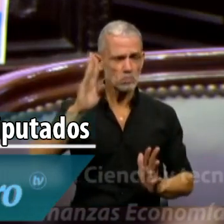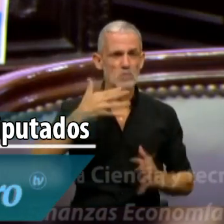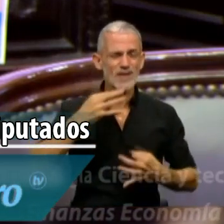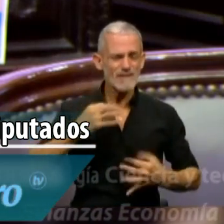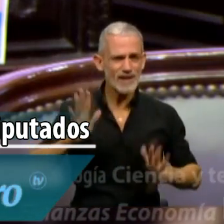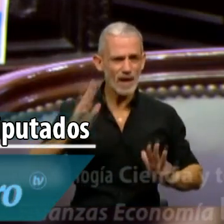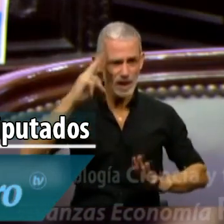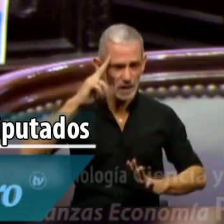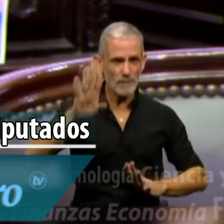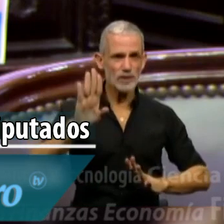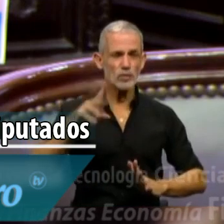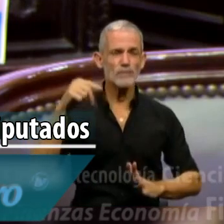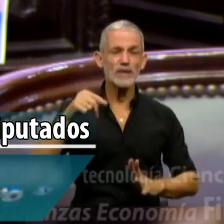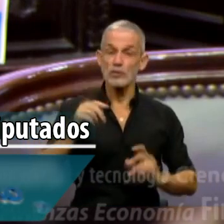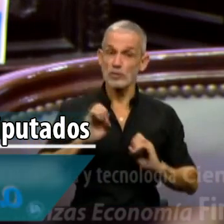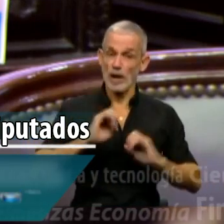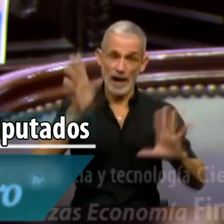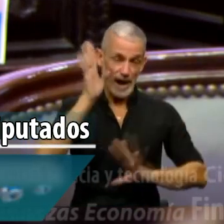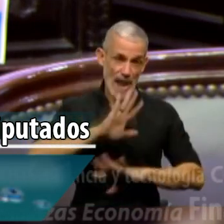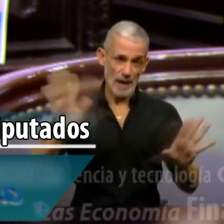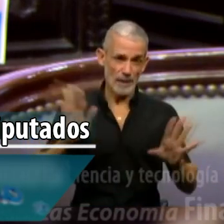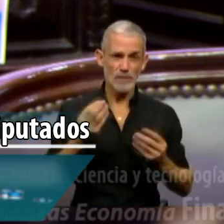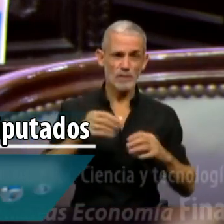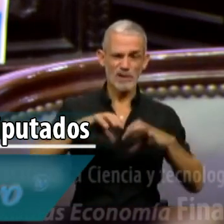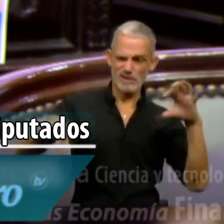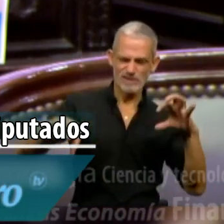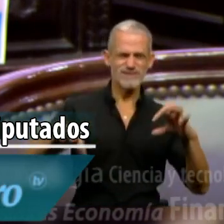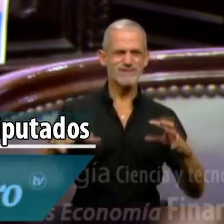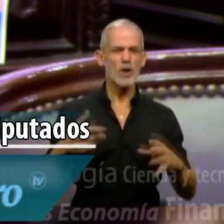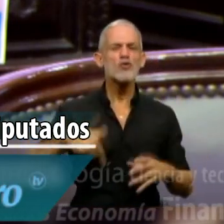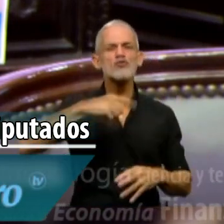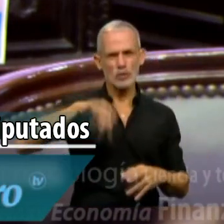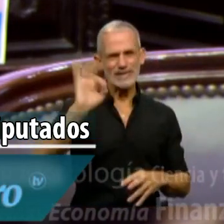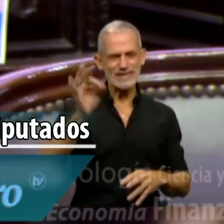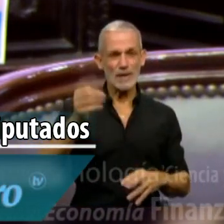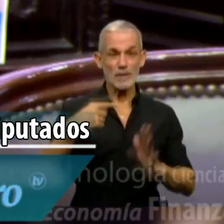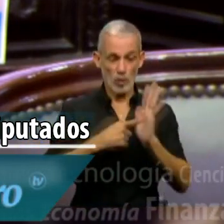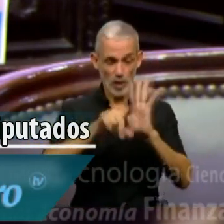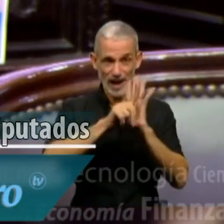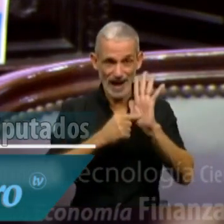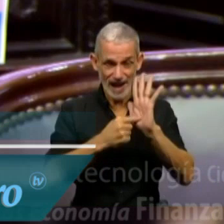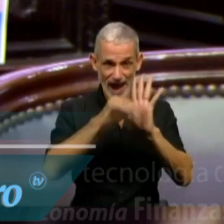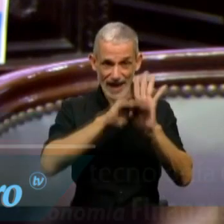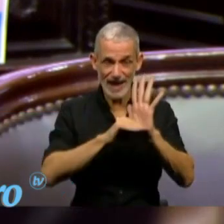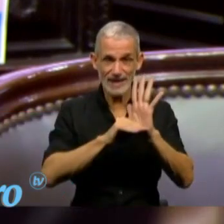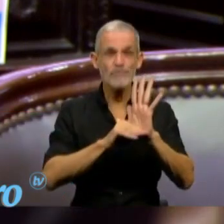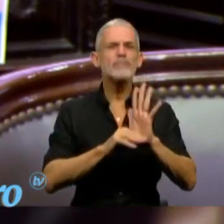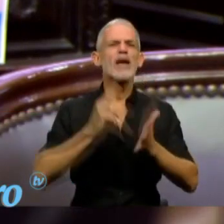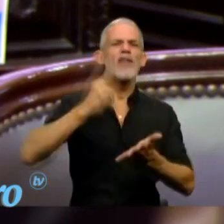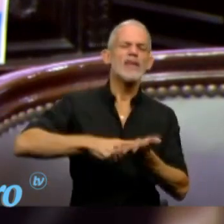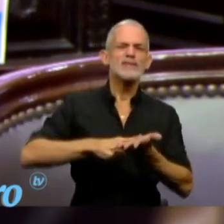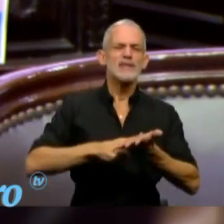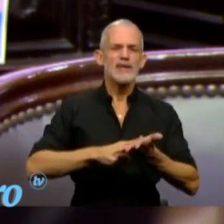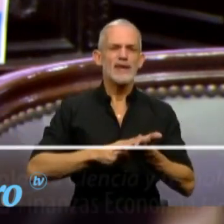sinceramente con todo respeto, esto es lo grave, porque todos sabemos que esta norma decide de